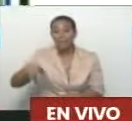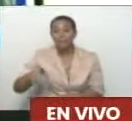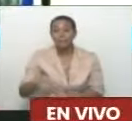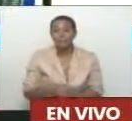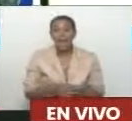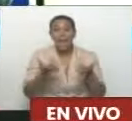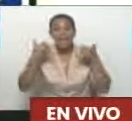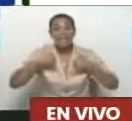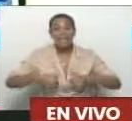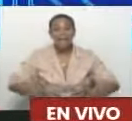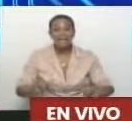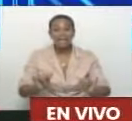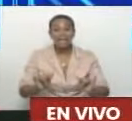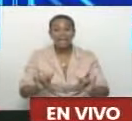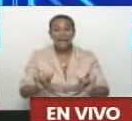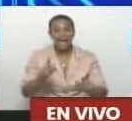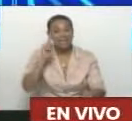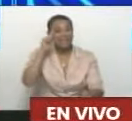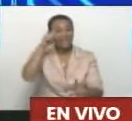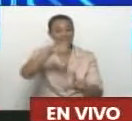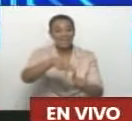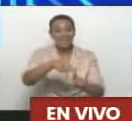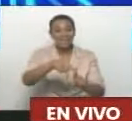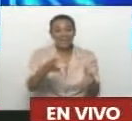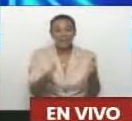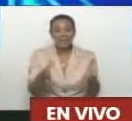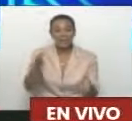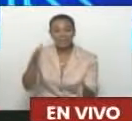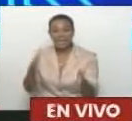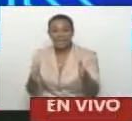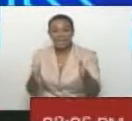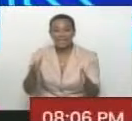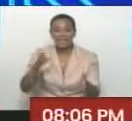la hija directa de